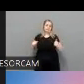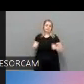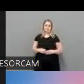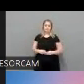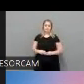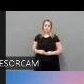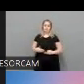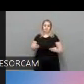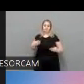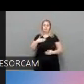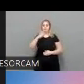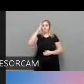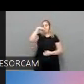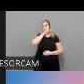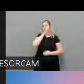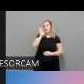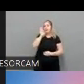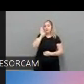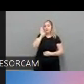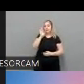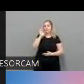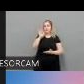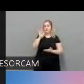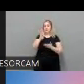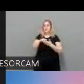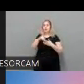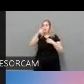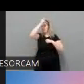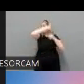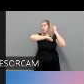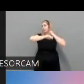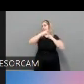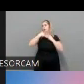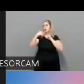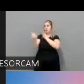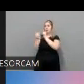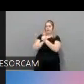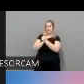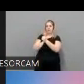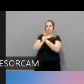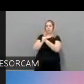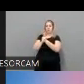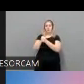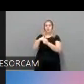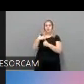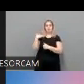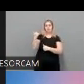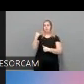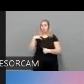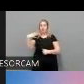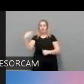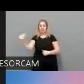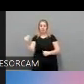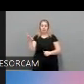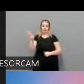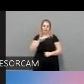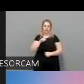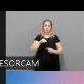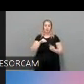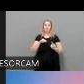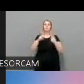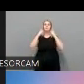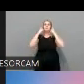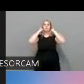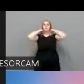mis padres cuando me van peinando. Entendemos cuando se nos llama. Ya